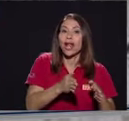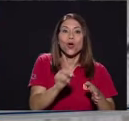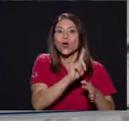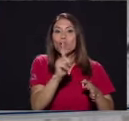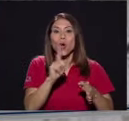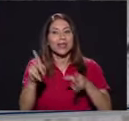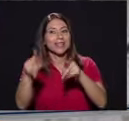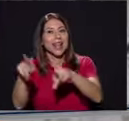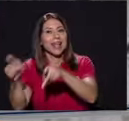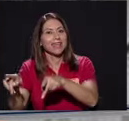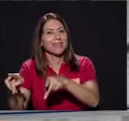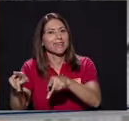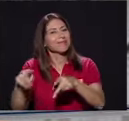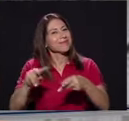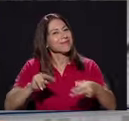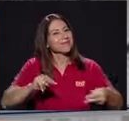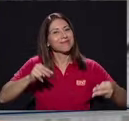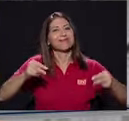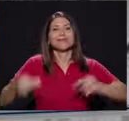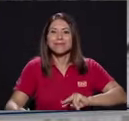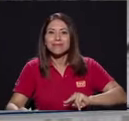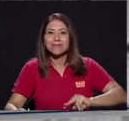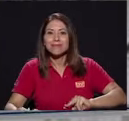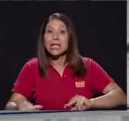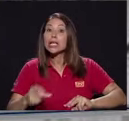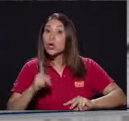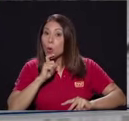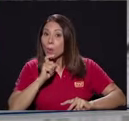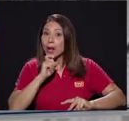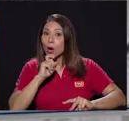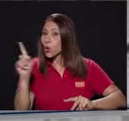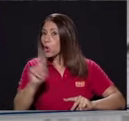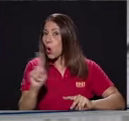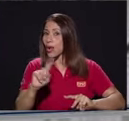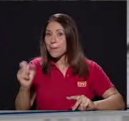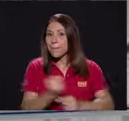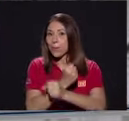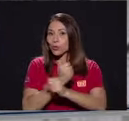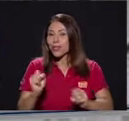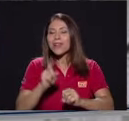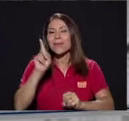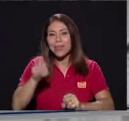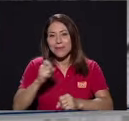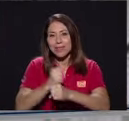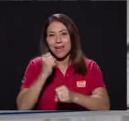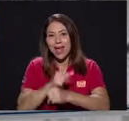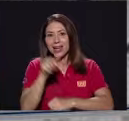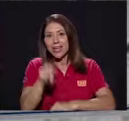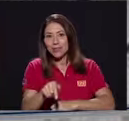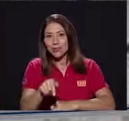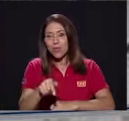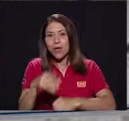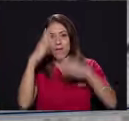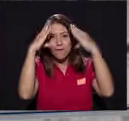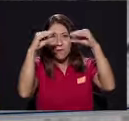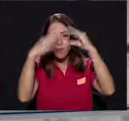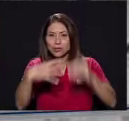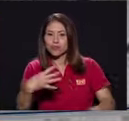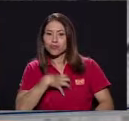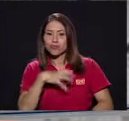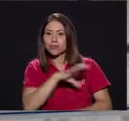proceso complejo, ¿verdad? No imposible, pero ahí es donde se debe de trabajar sin duda alguna, y lo más importante es